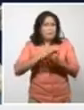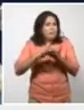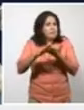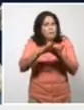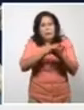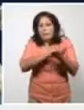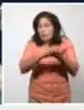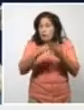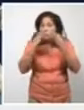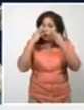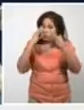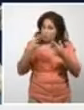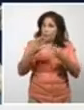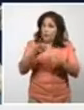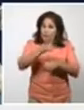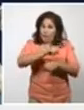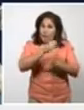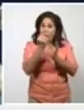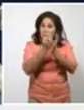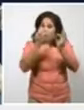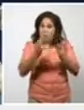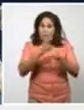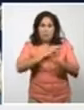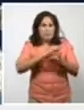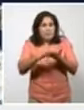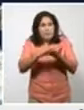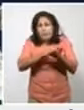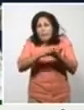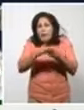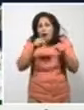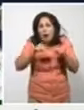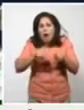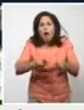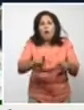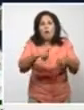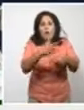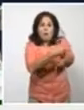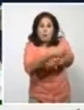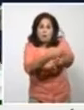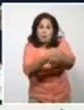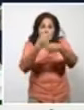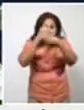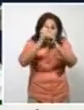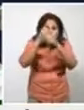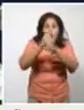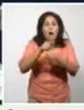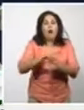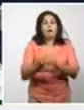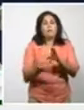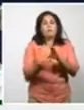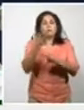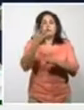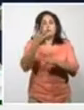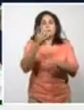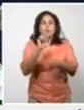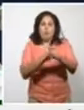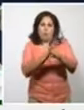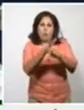se confirmaron ayer, no tenían síntomas y salen precisamente de esto que estábamos hablando, digamos, de